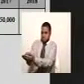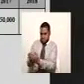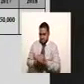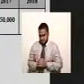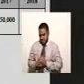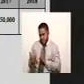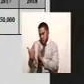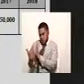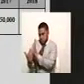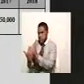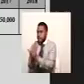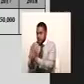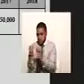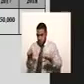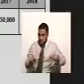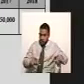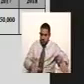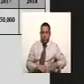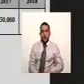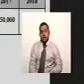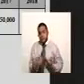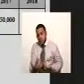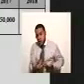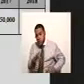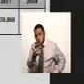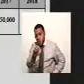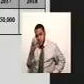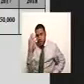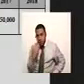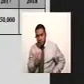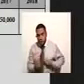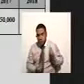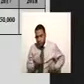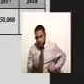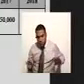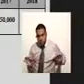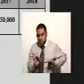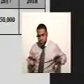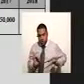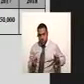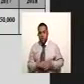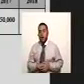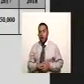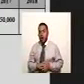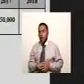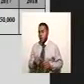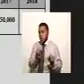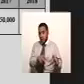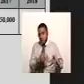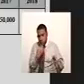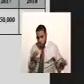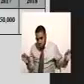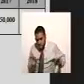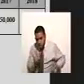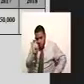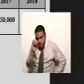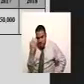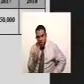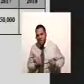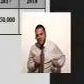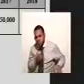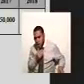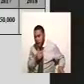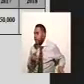de 90 días usted no ha hecho la reposición, se activa la póliza y el Estado se queda con los 60 millones de